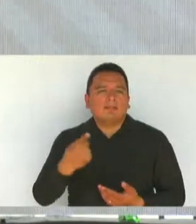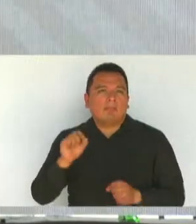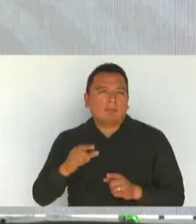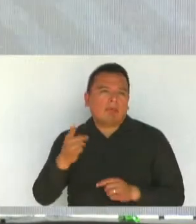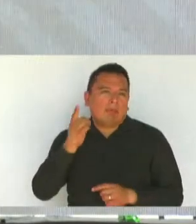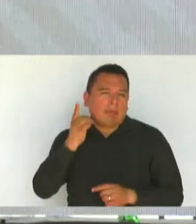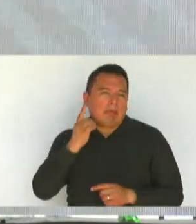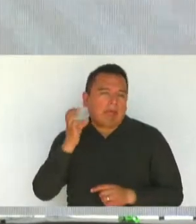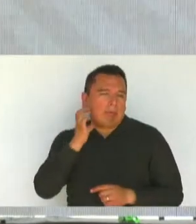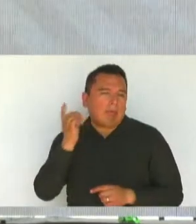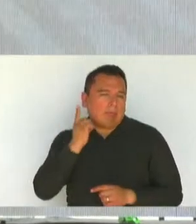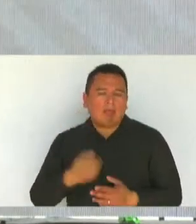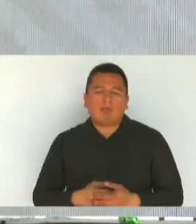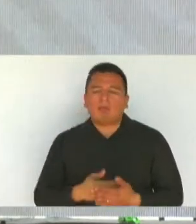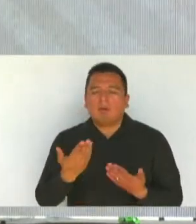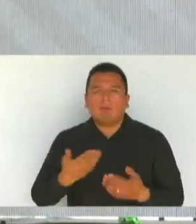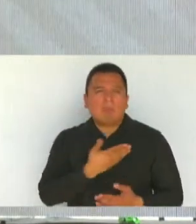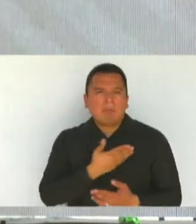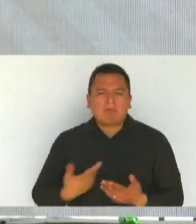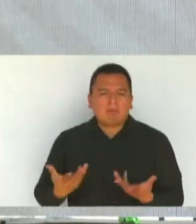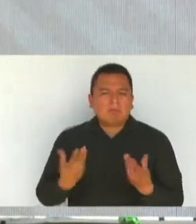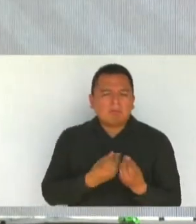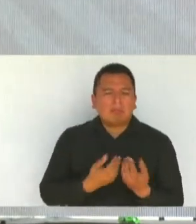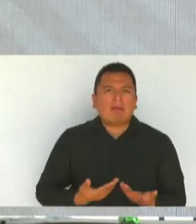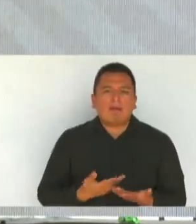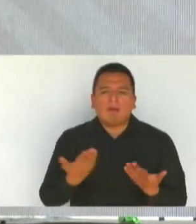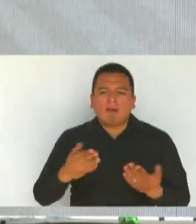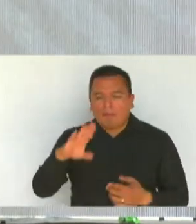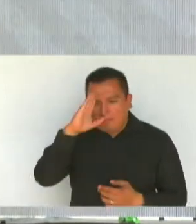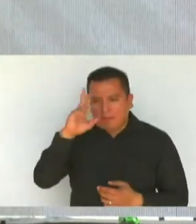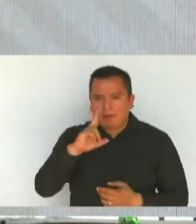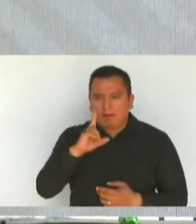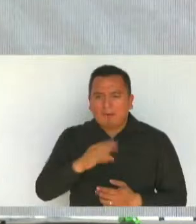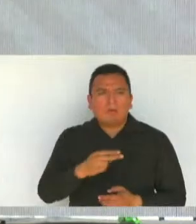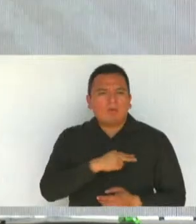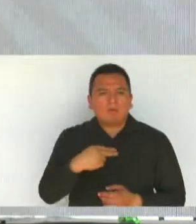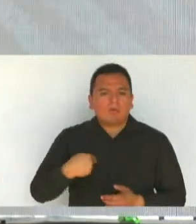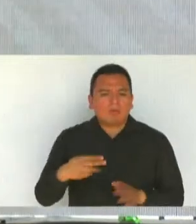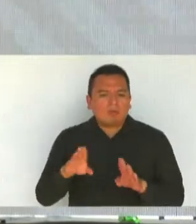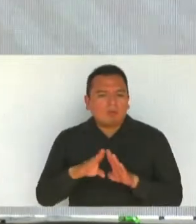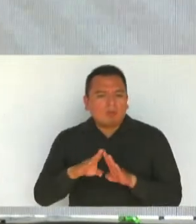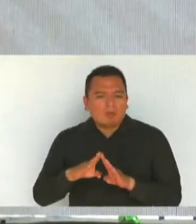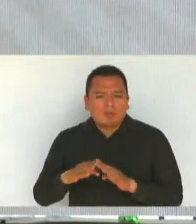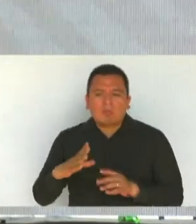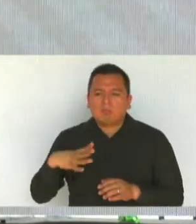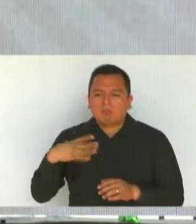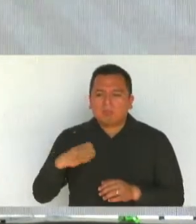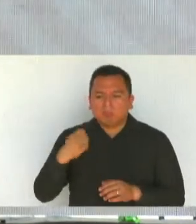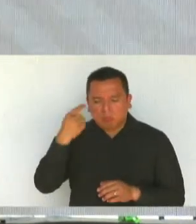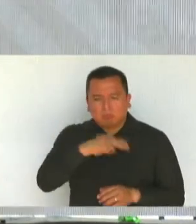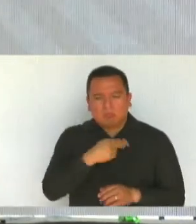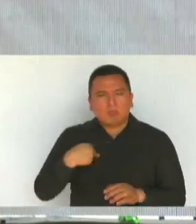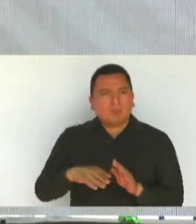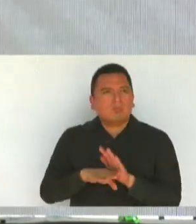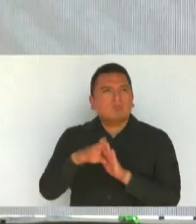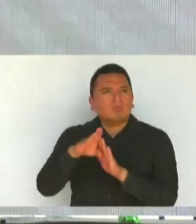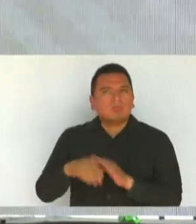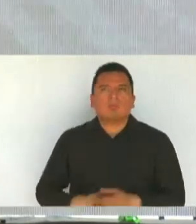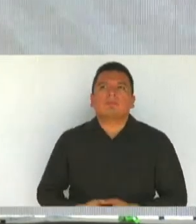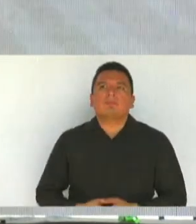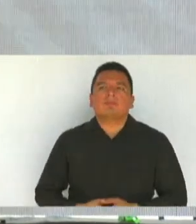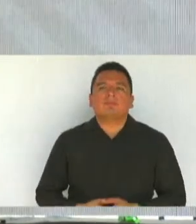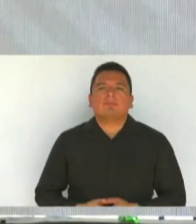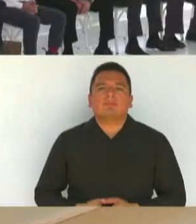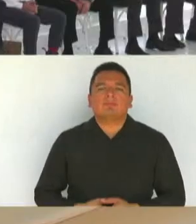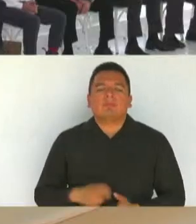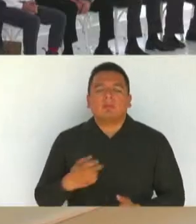cómo haces que las cosas sucedan y cómo nos vamos poniendo la vara más alta para ir caminando a pasos más acelerados. Así que no me cabe la menor duda